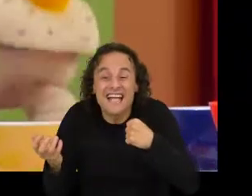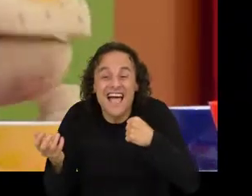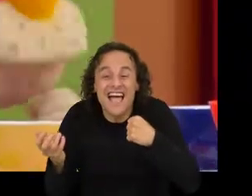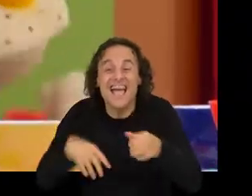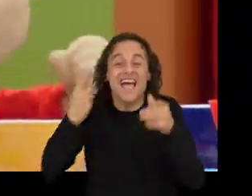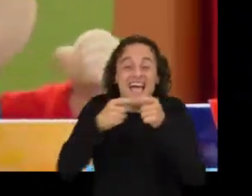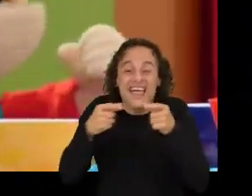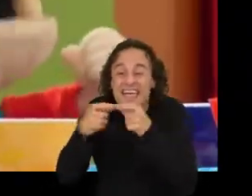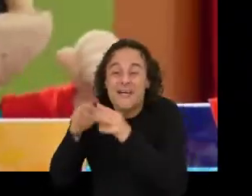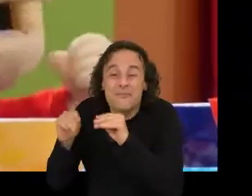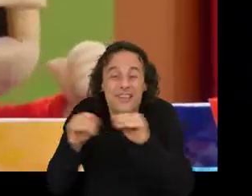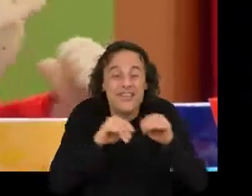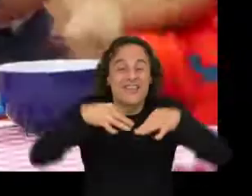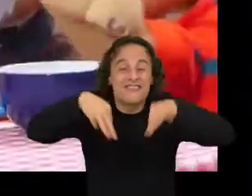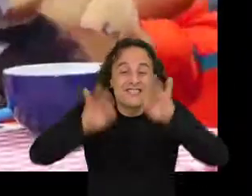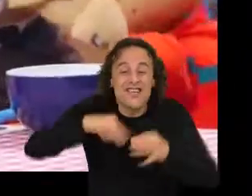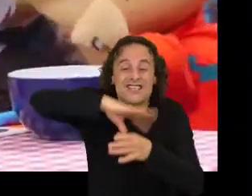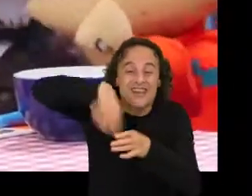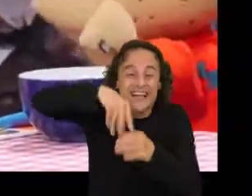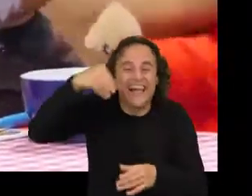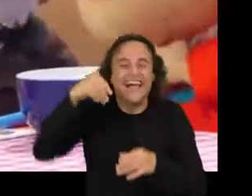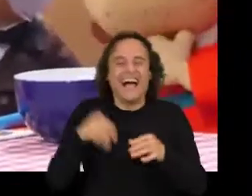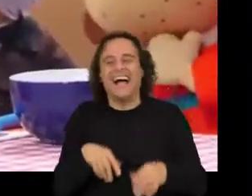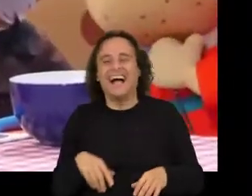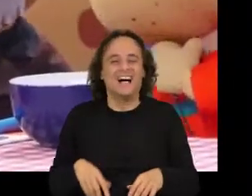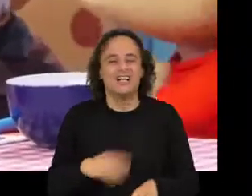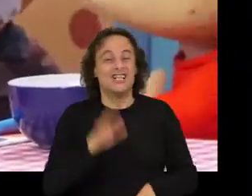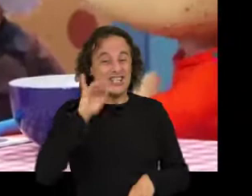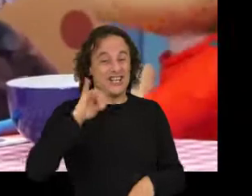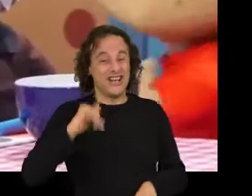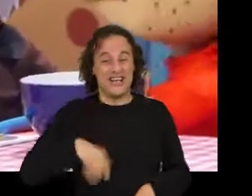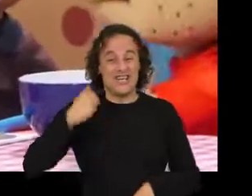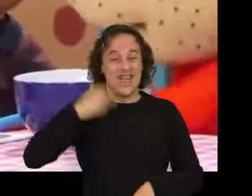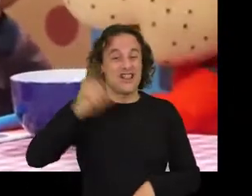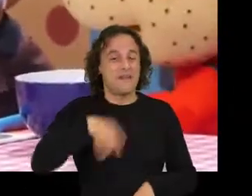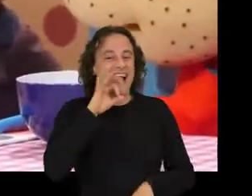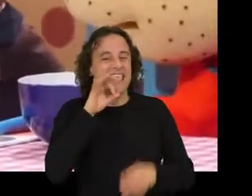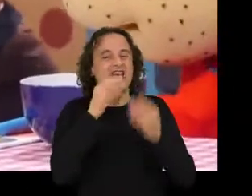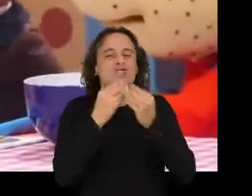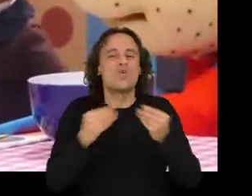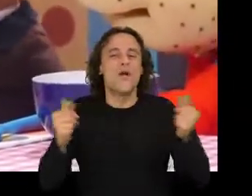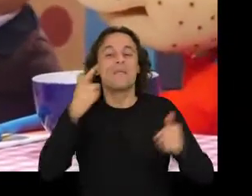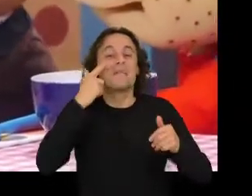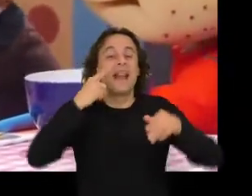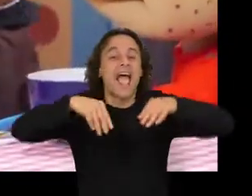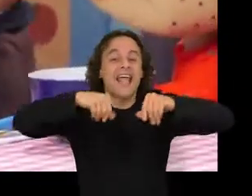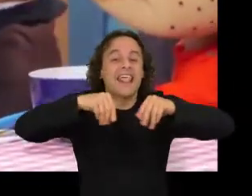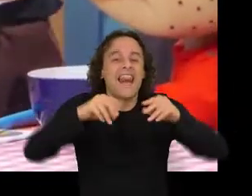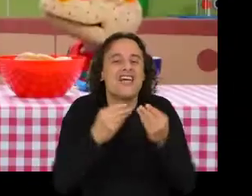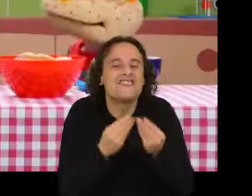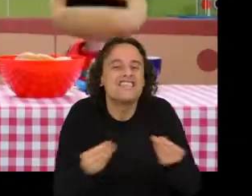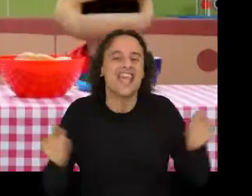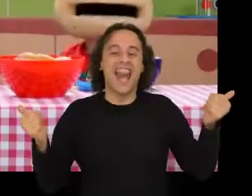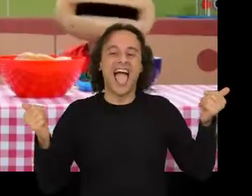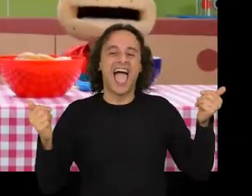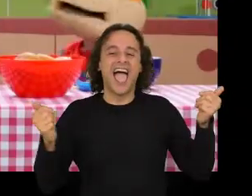¡Leite frito! ¡Filloas con nata! Sí, también es muy suave. Área